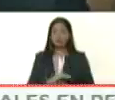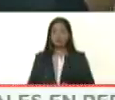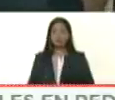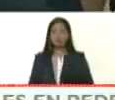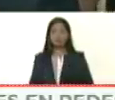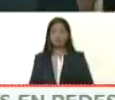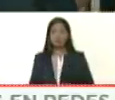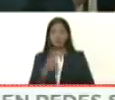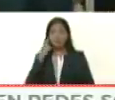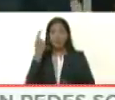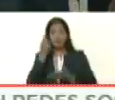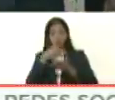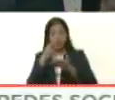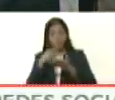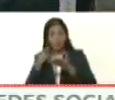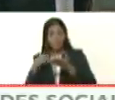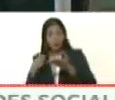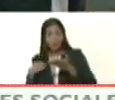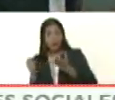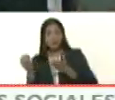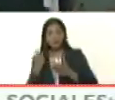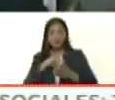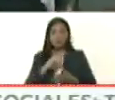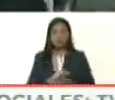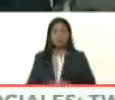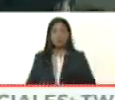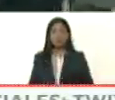Tomen nota, tomen nota.